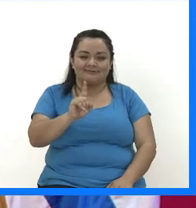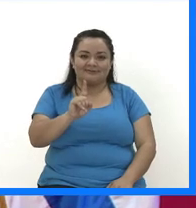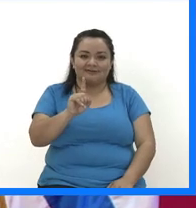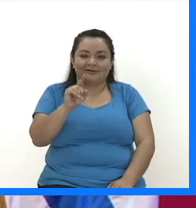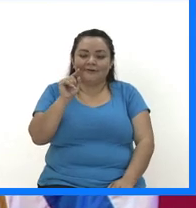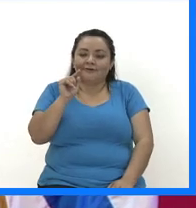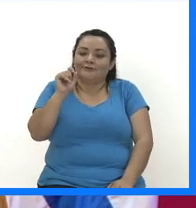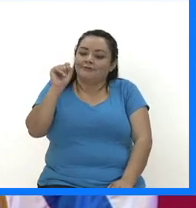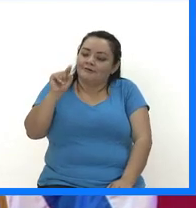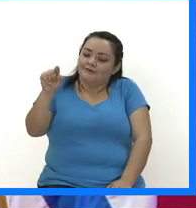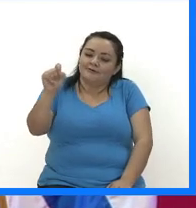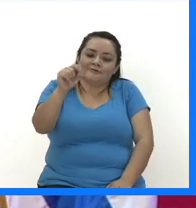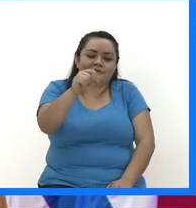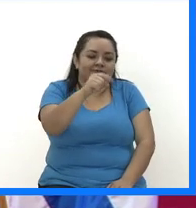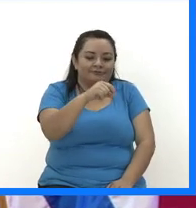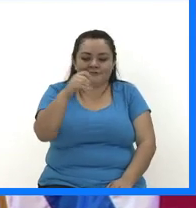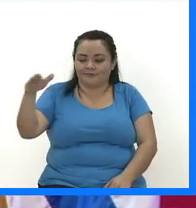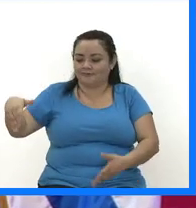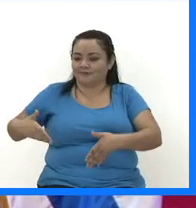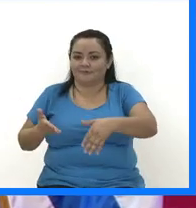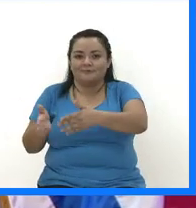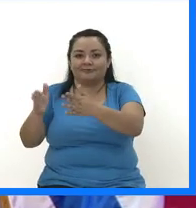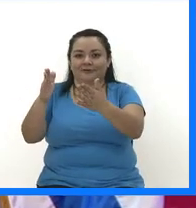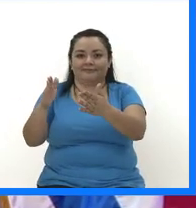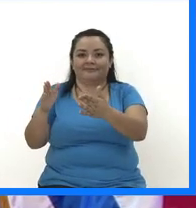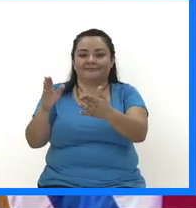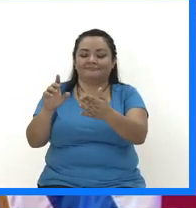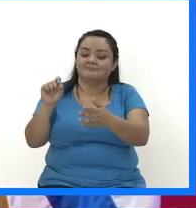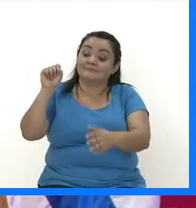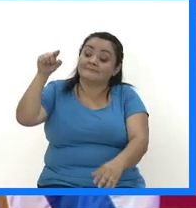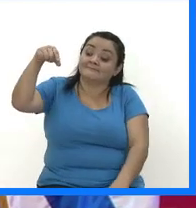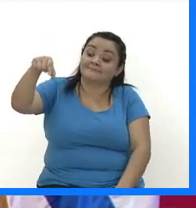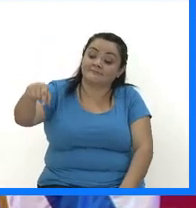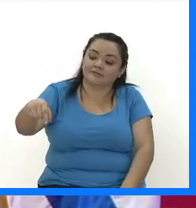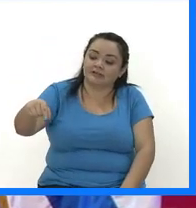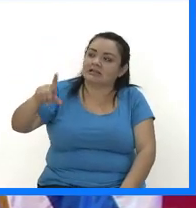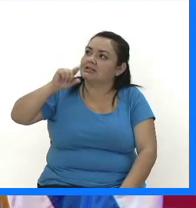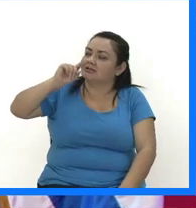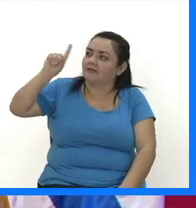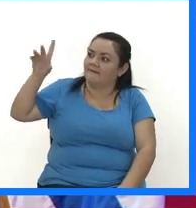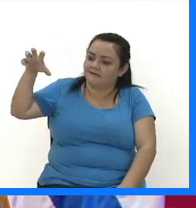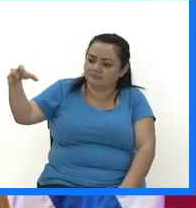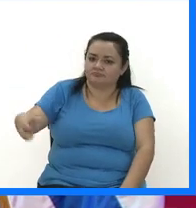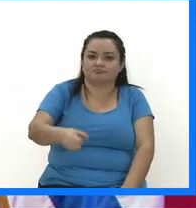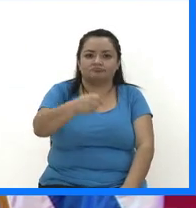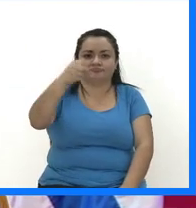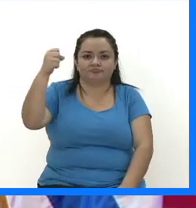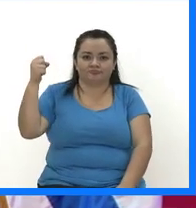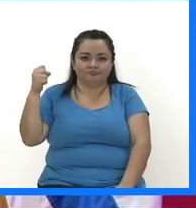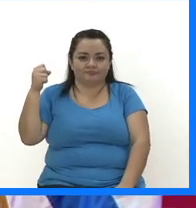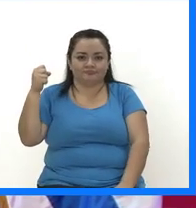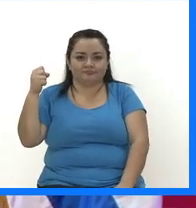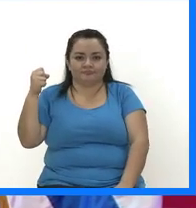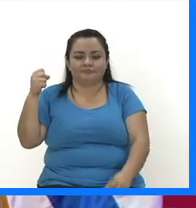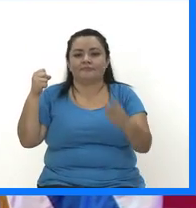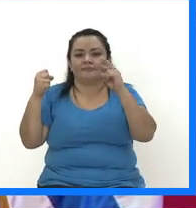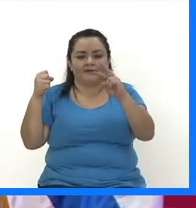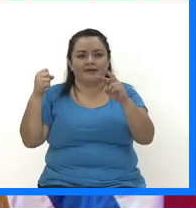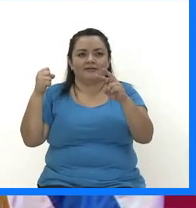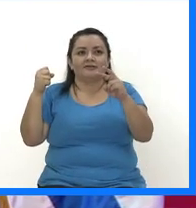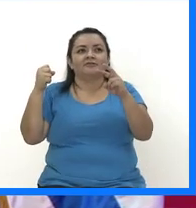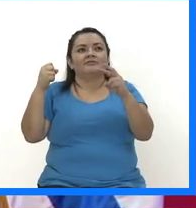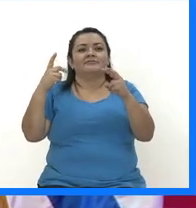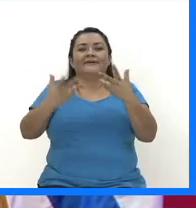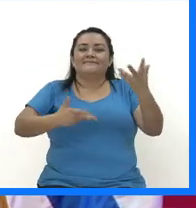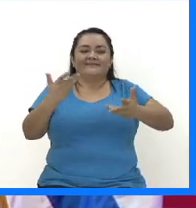que una parte cayó junto al camino y vinieron las aves del cielo y que hicieron y la comieron fíjese bien yo no estoy hablando de